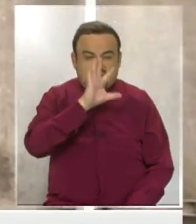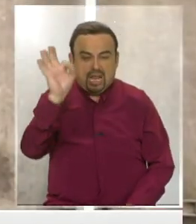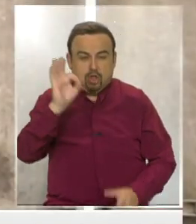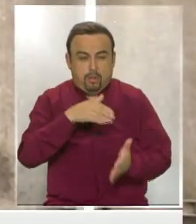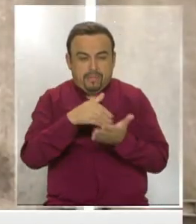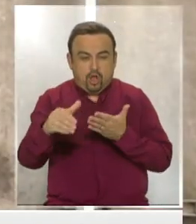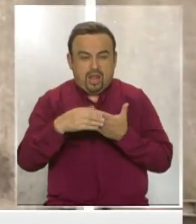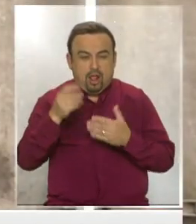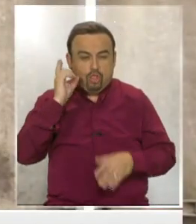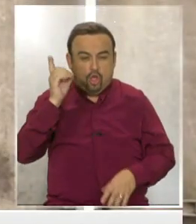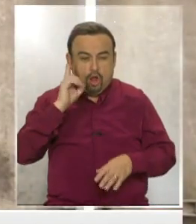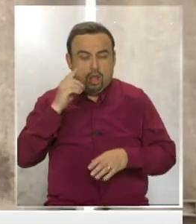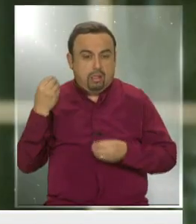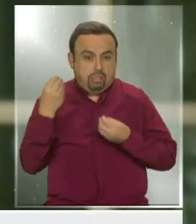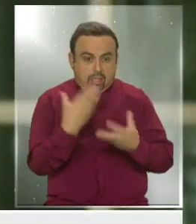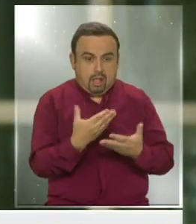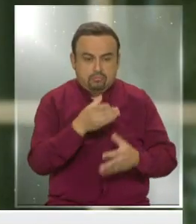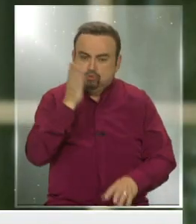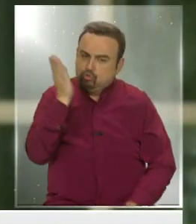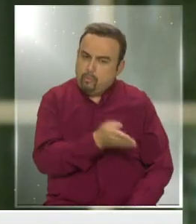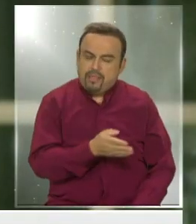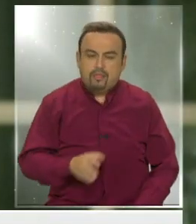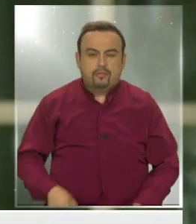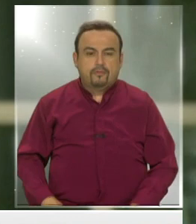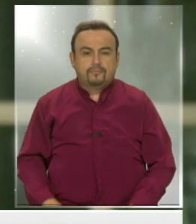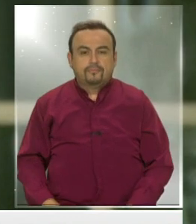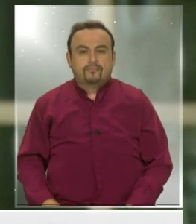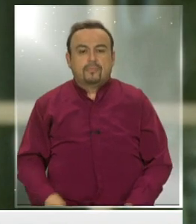dólares que le entrega a la entidad.